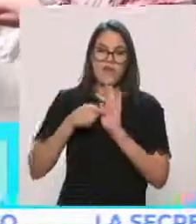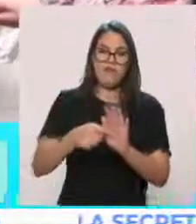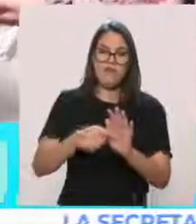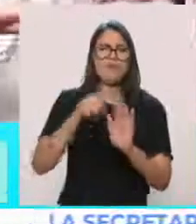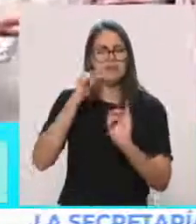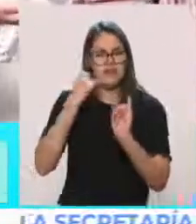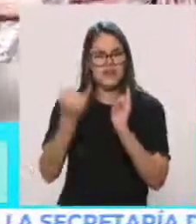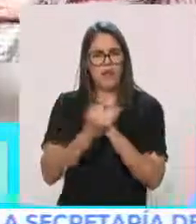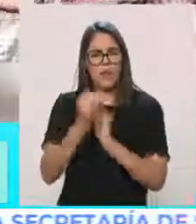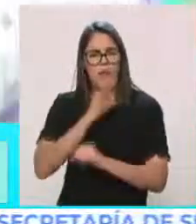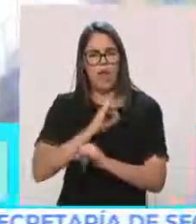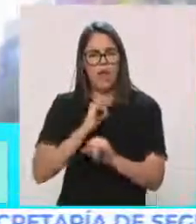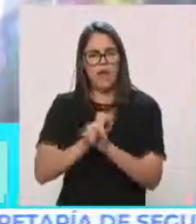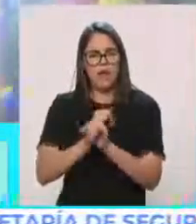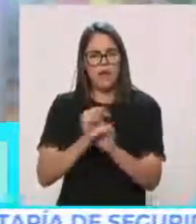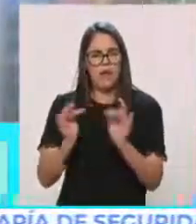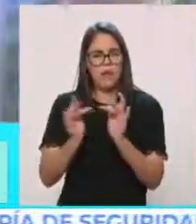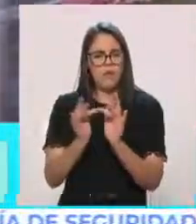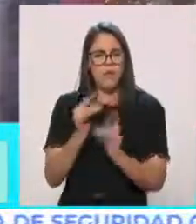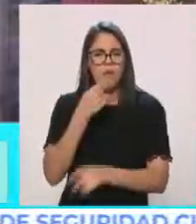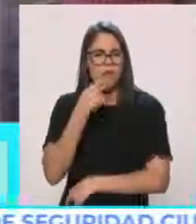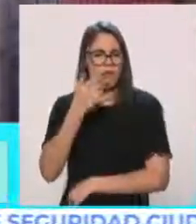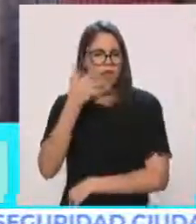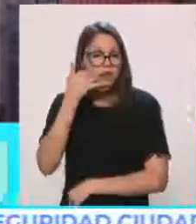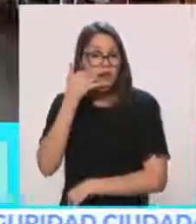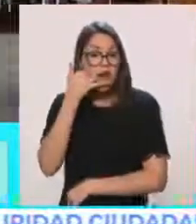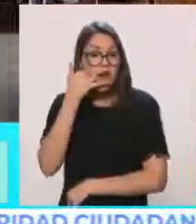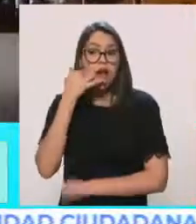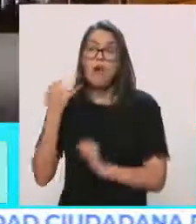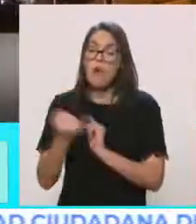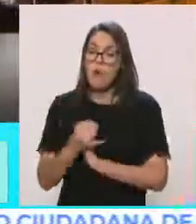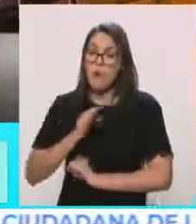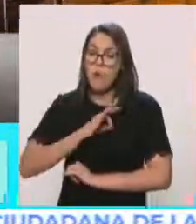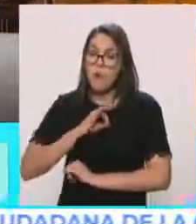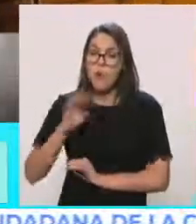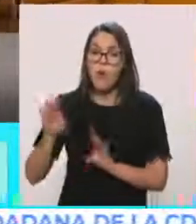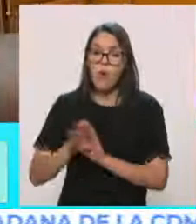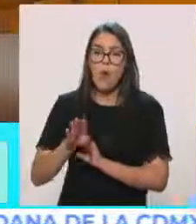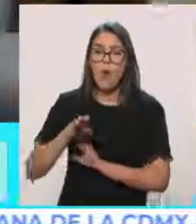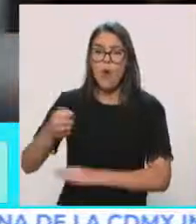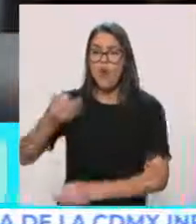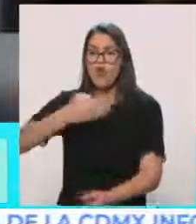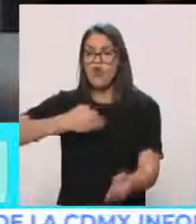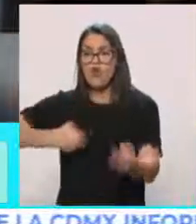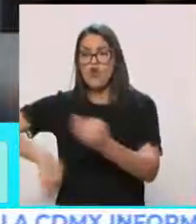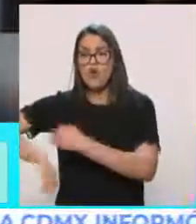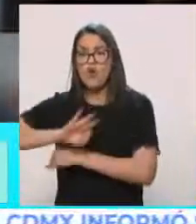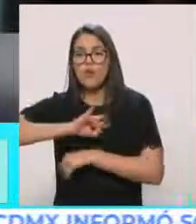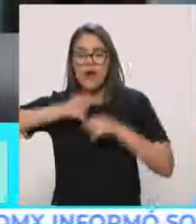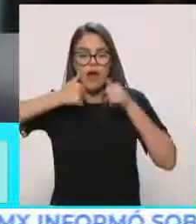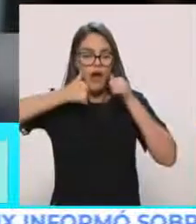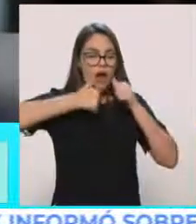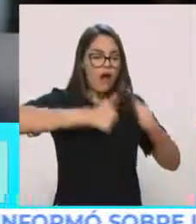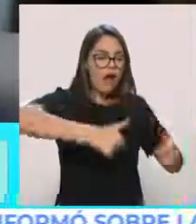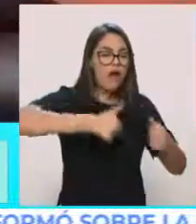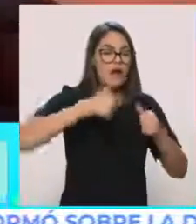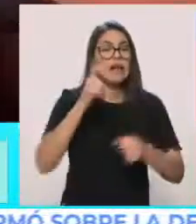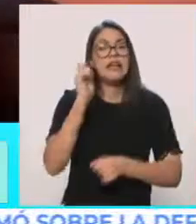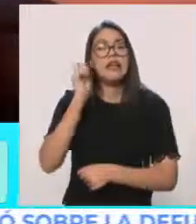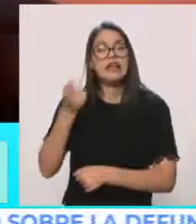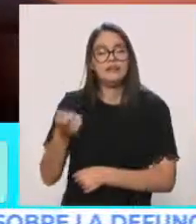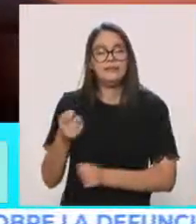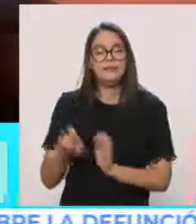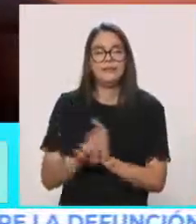pero también a través de lo digital la oferta de toda la cadena de servicio. Todos los días vamos a estar